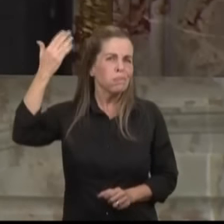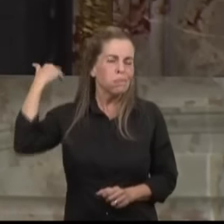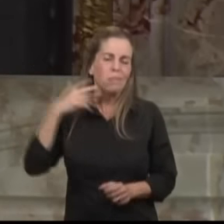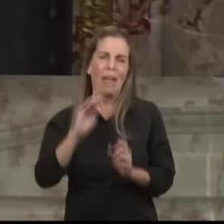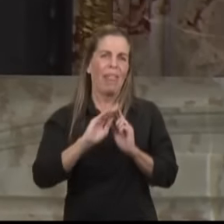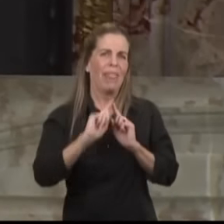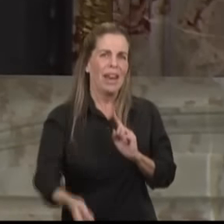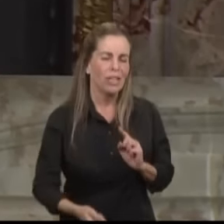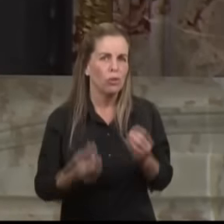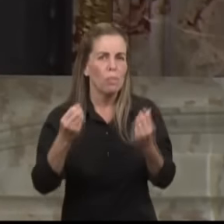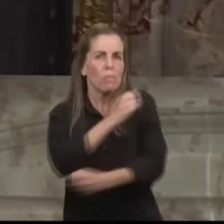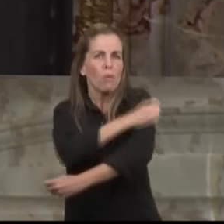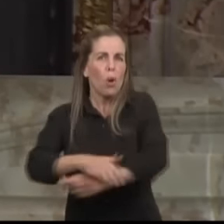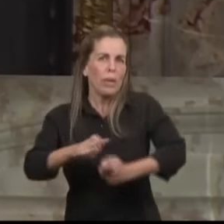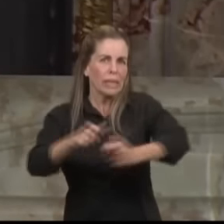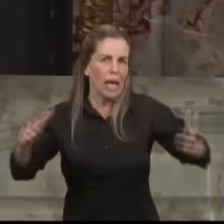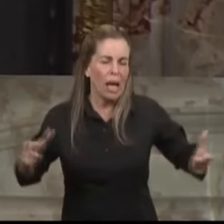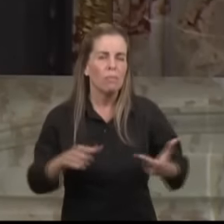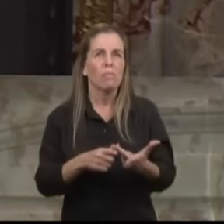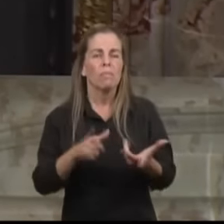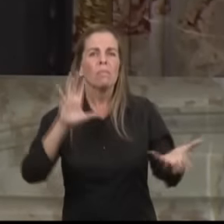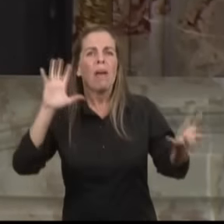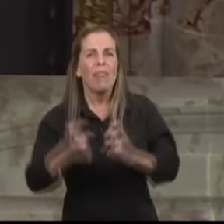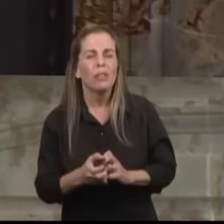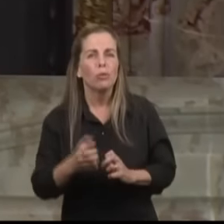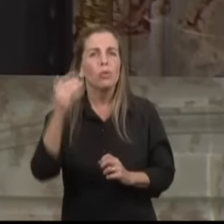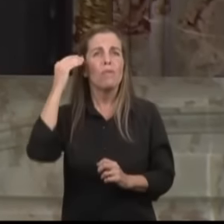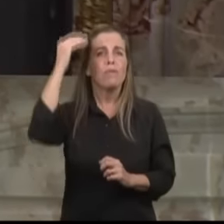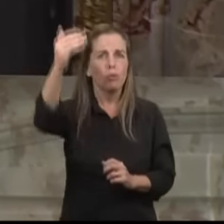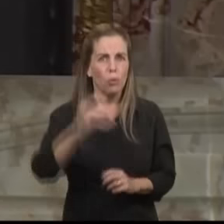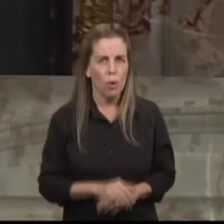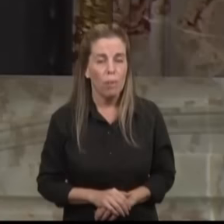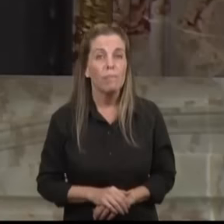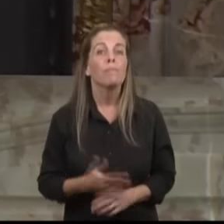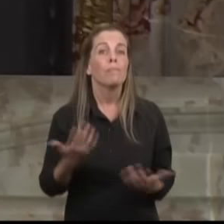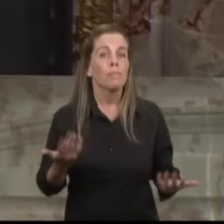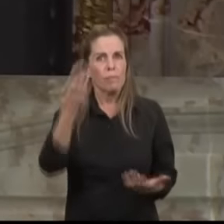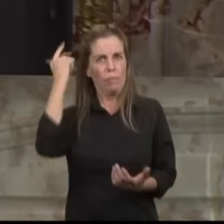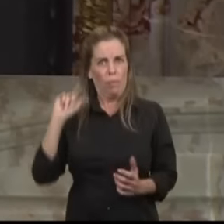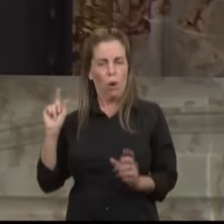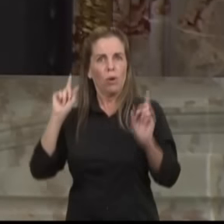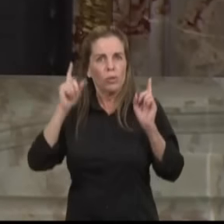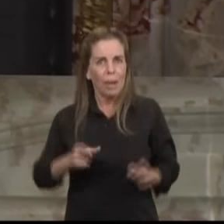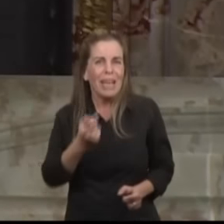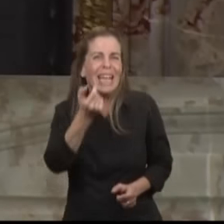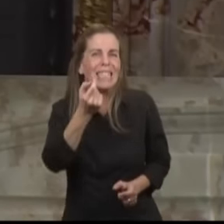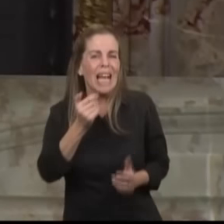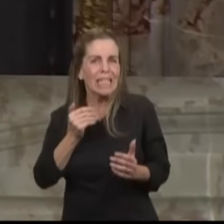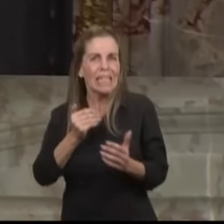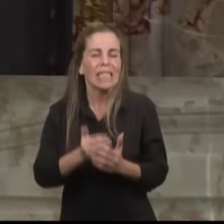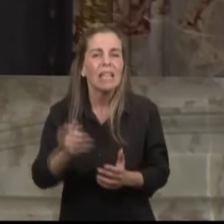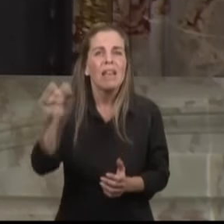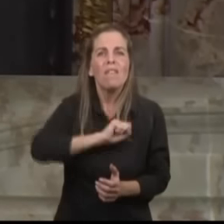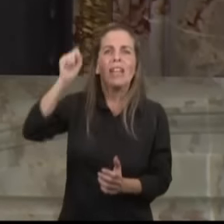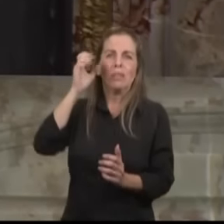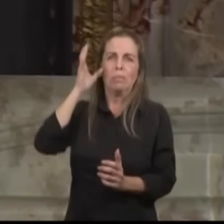más terrible de las pobrezas, nos llevó a la destrucción de nuestro futuro y en el pasado reciente nos dejó al borde de una hiperinflación que